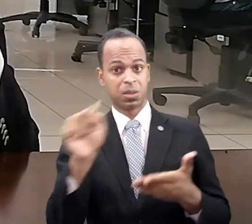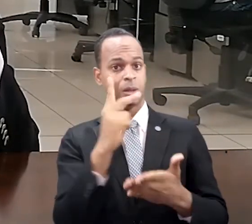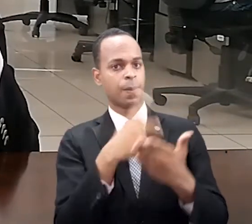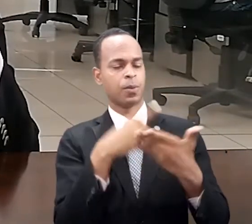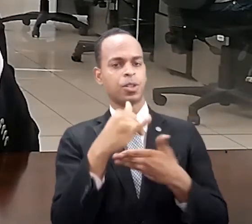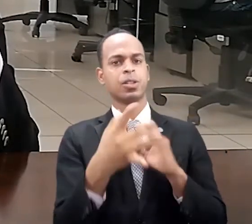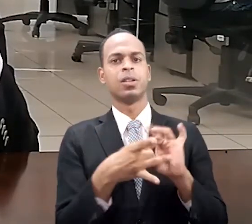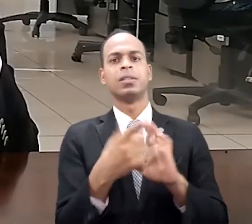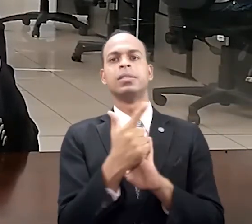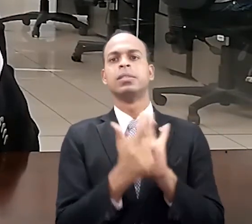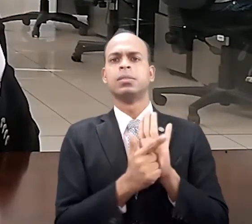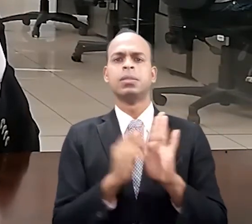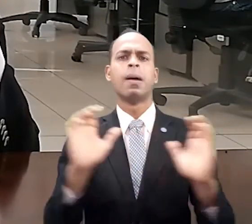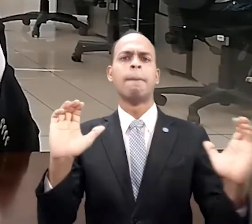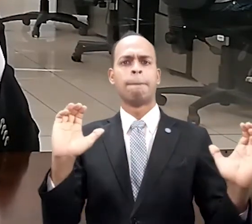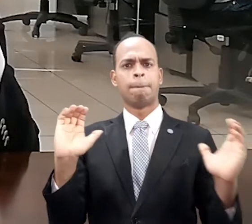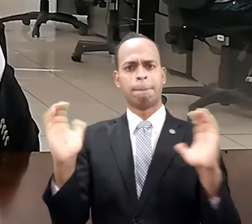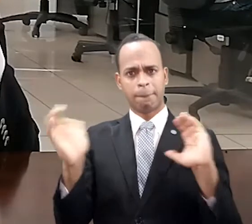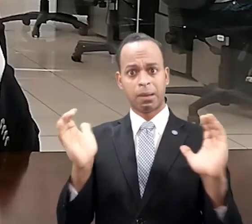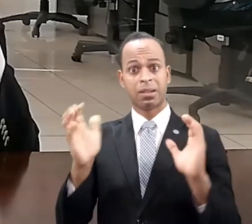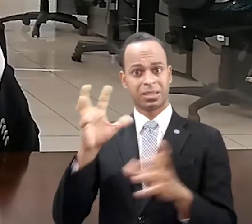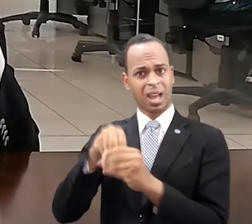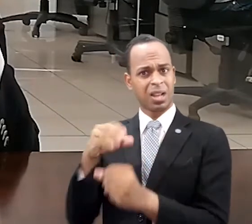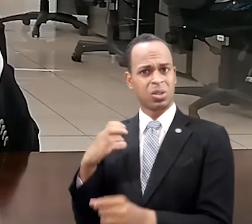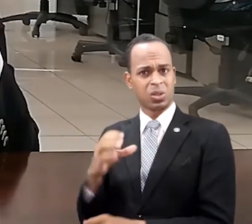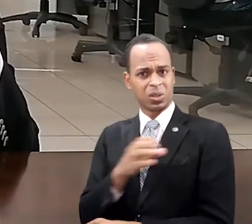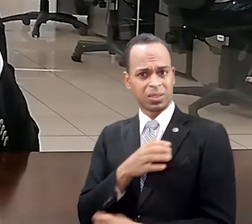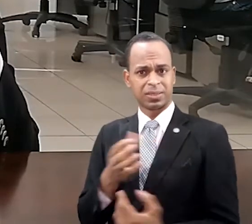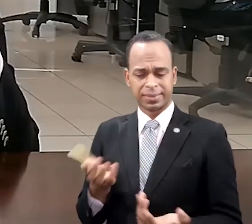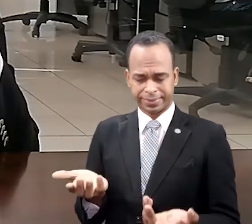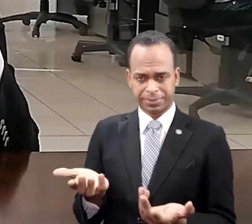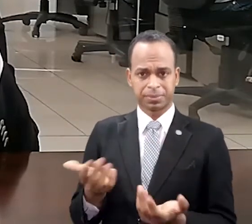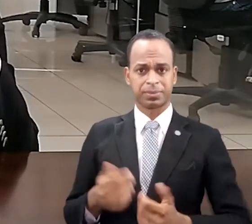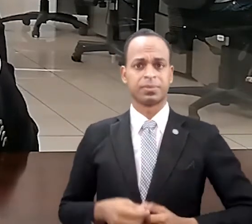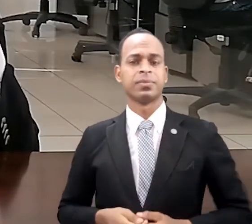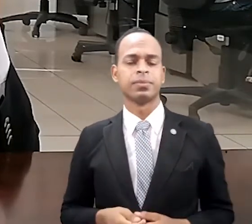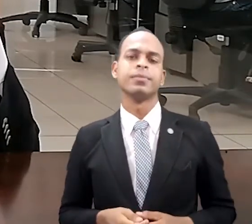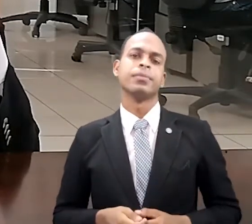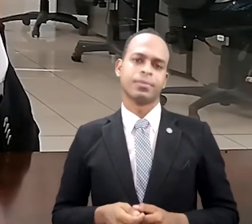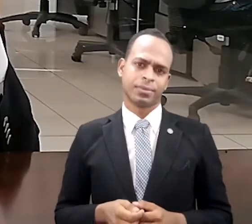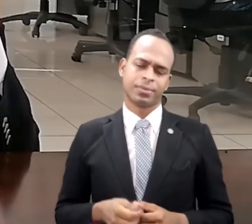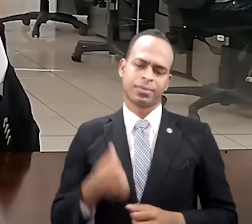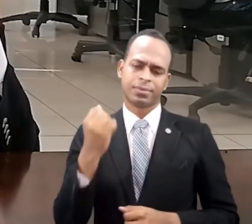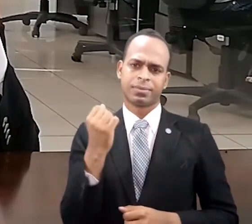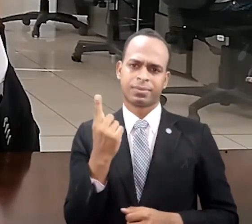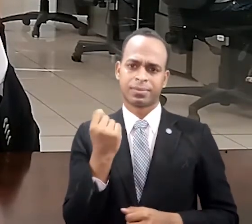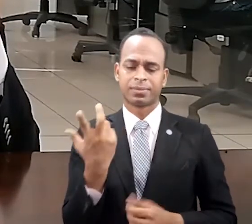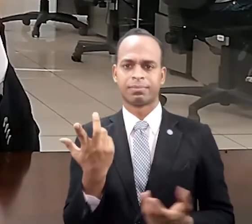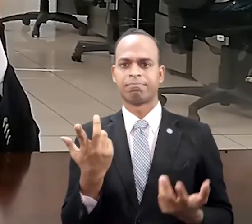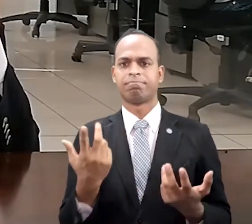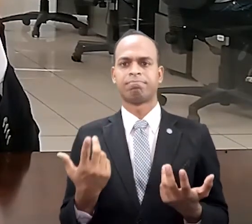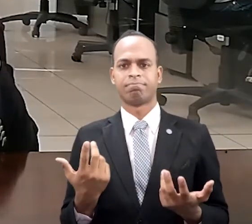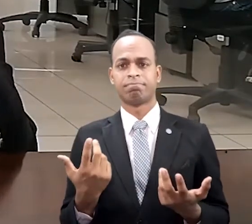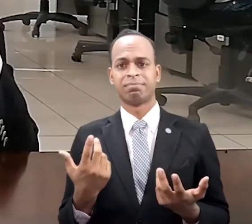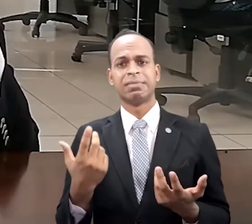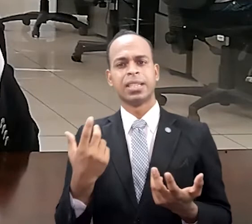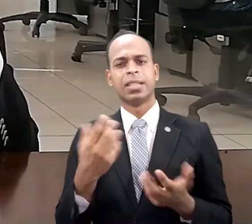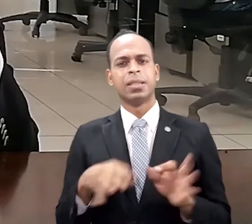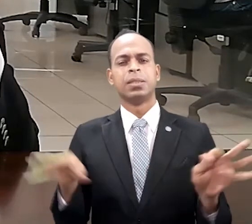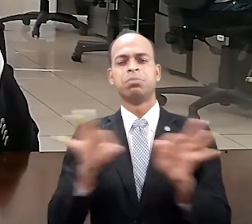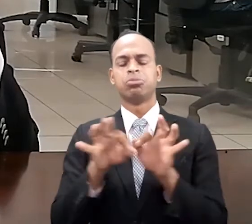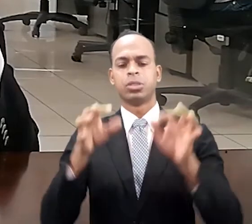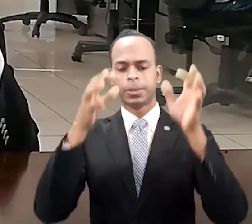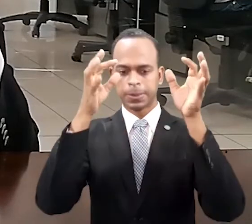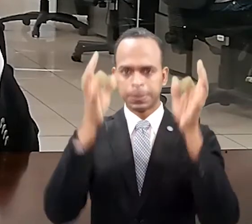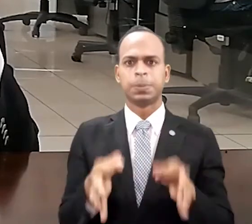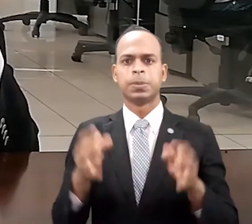de ley que son muy parecidos en el Congreso. Lo importante es que lo prueben, es que rápidamente